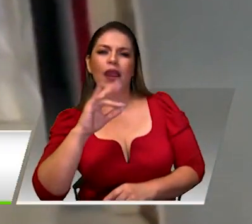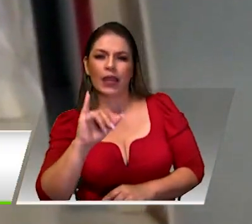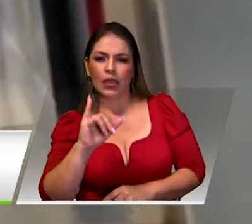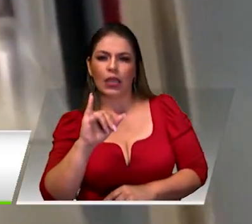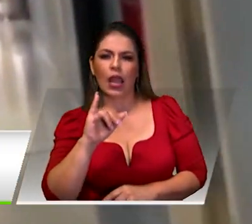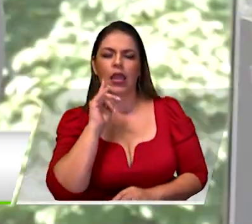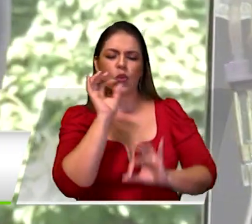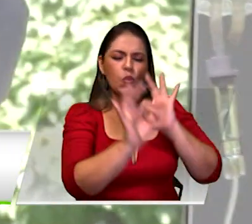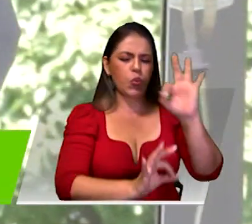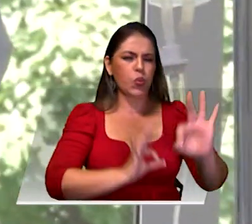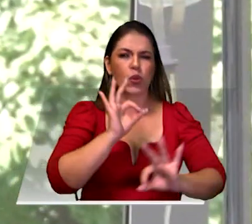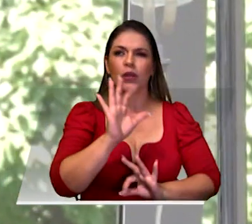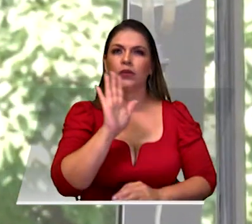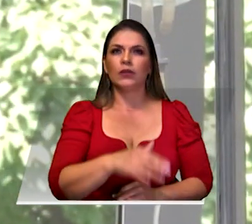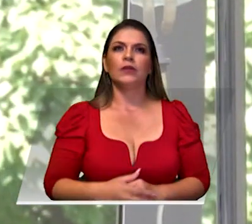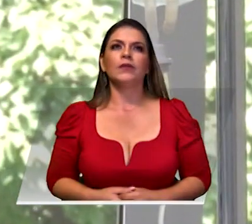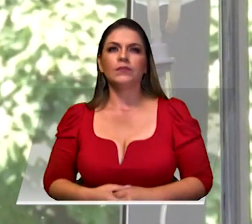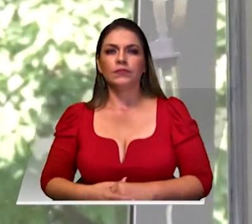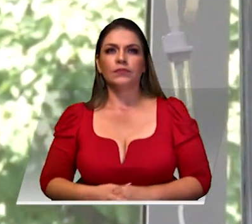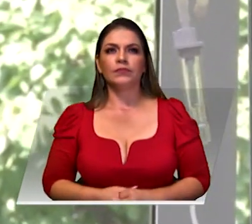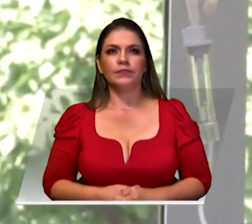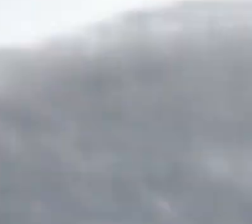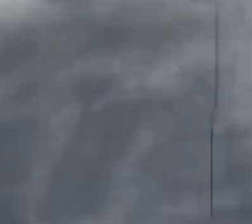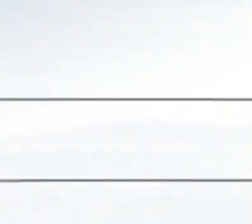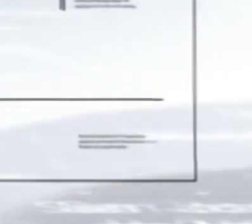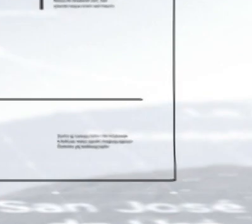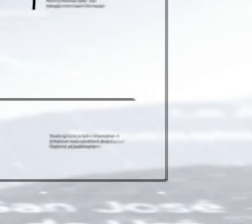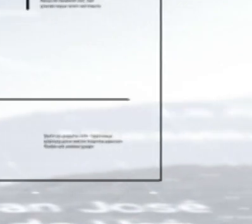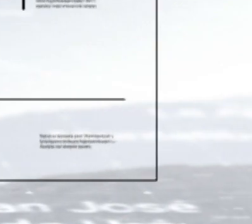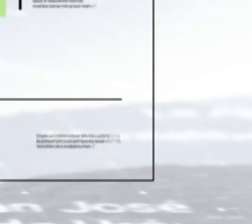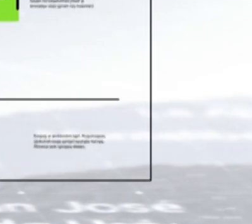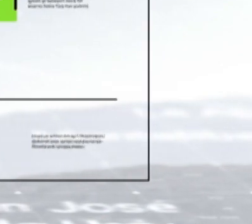servicios en las instituciones de servicios de salud del departamento